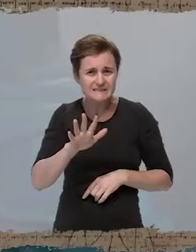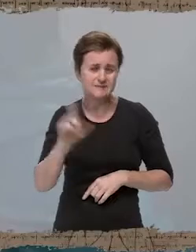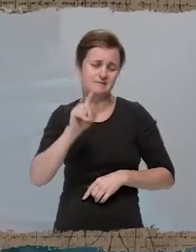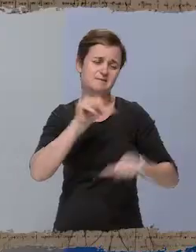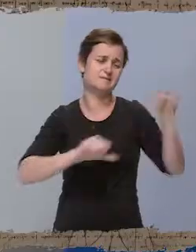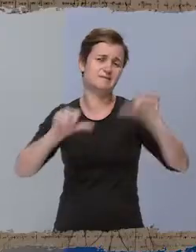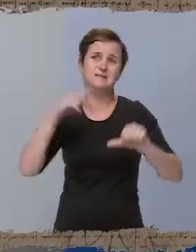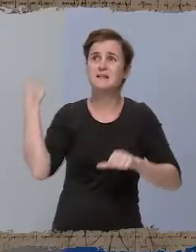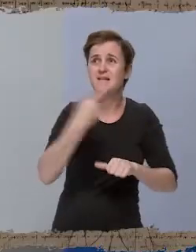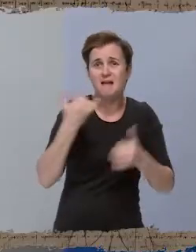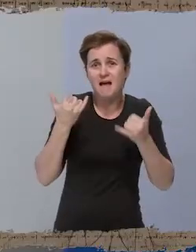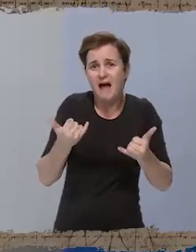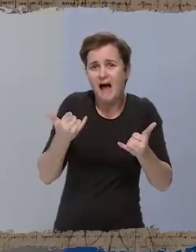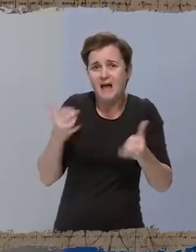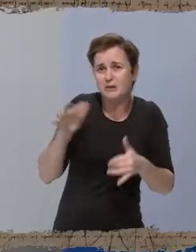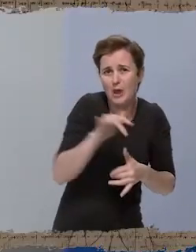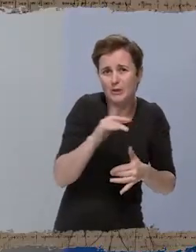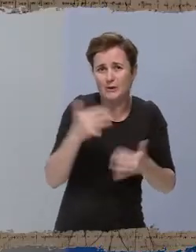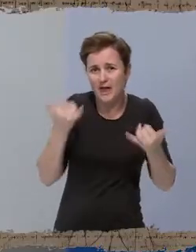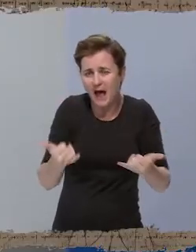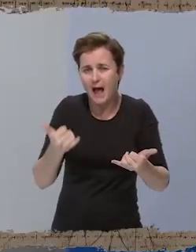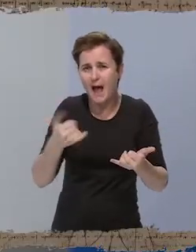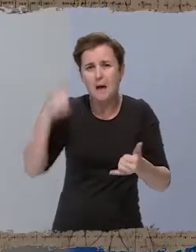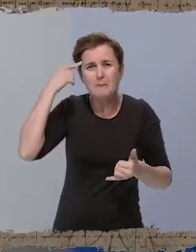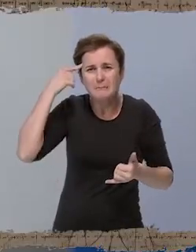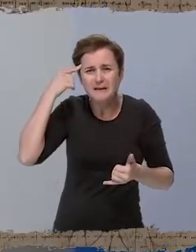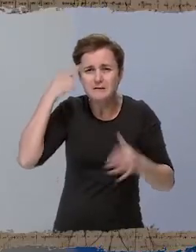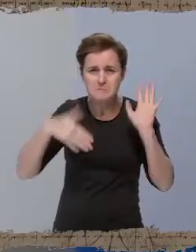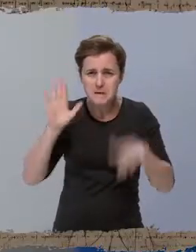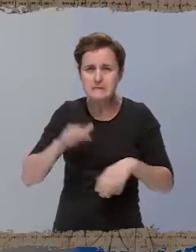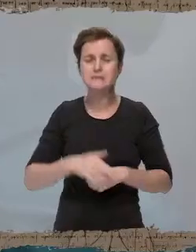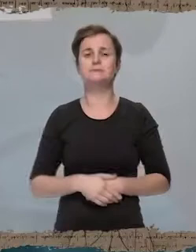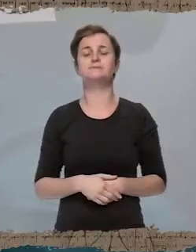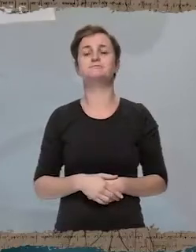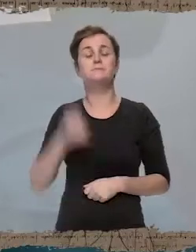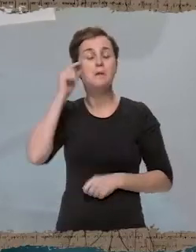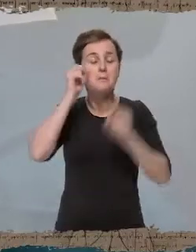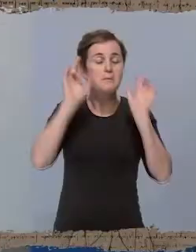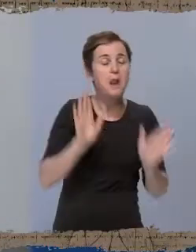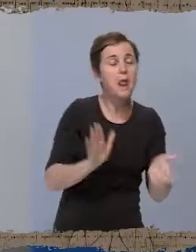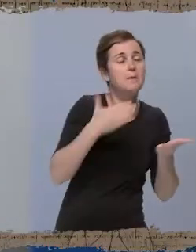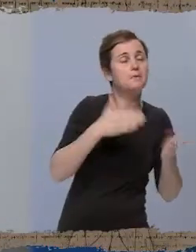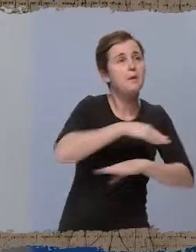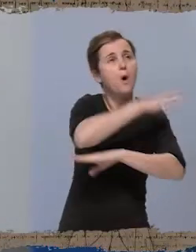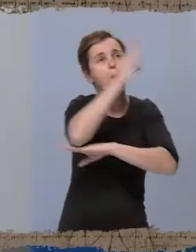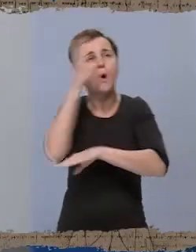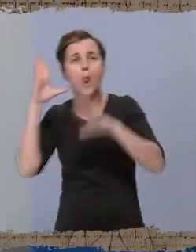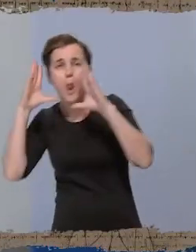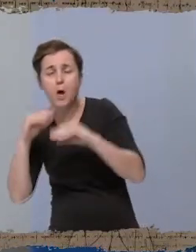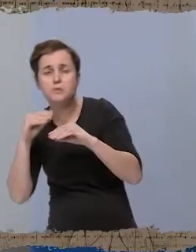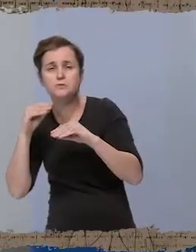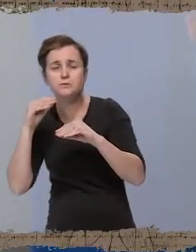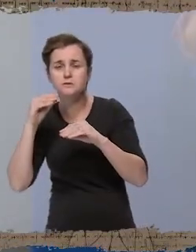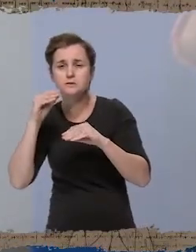la ciencia está alrededor de nosotros todo el tiempo y mucho más de lo que pensamos. Desde que nos levantamos hasta que nos